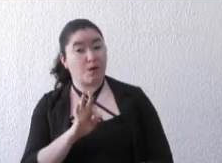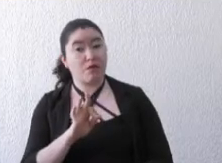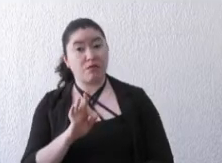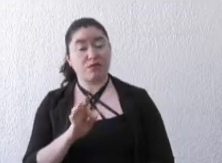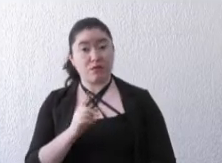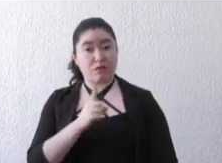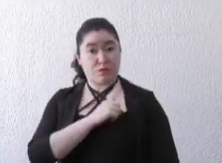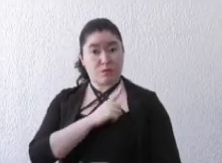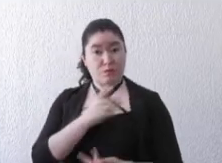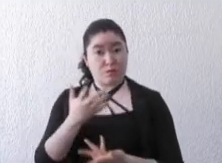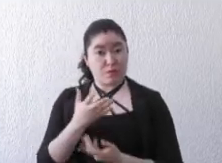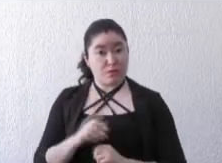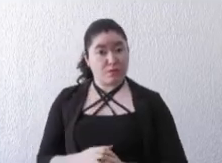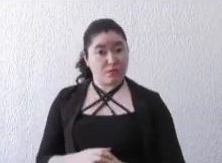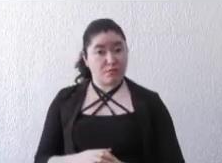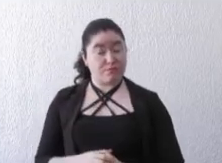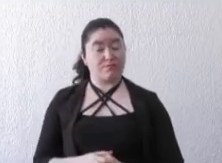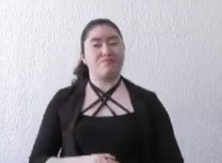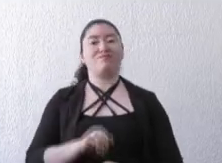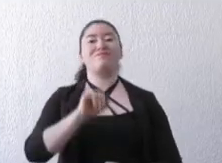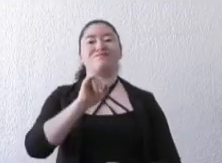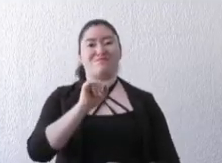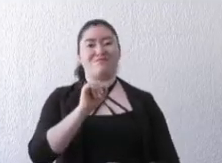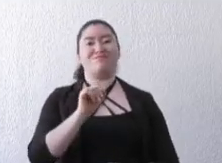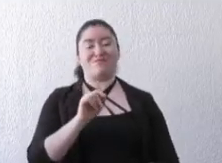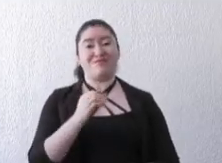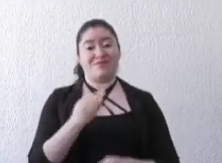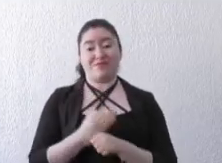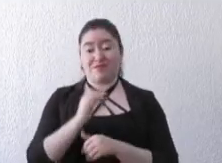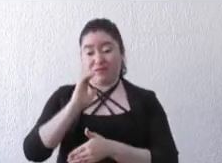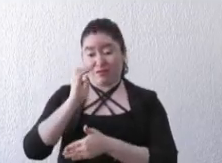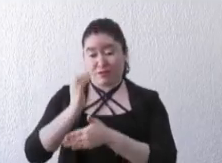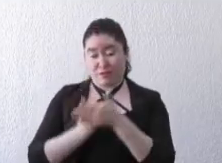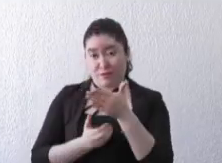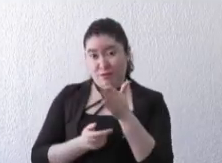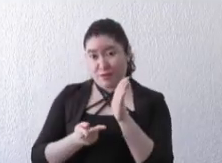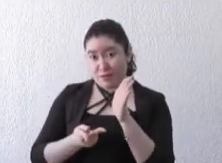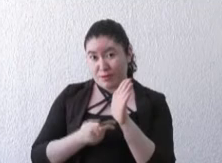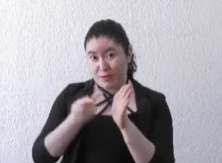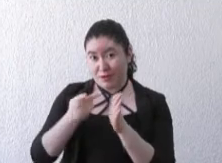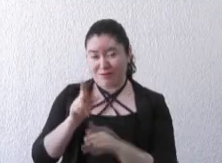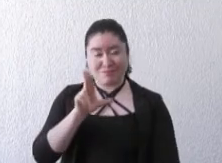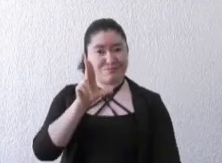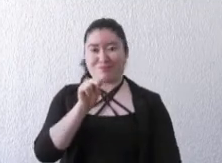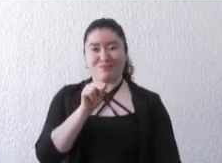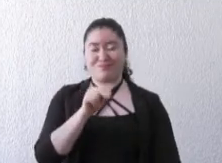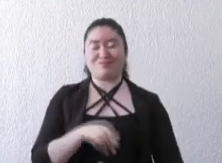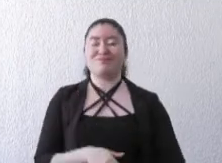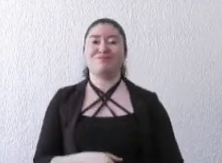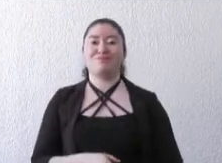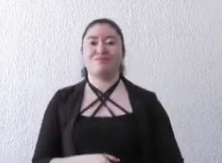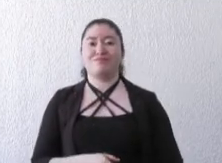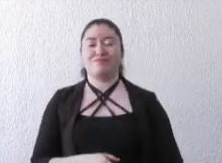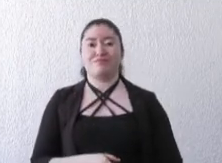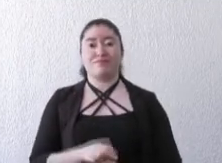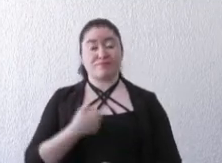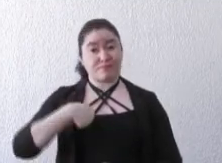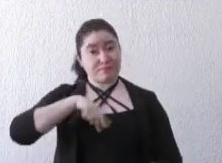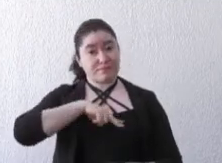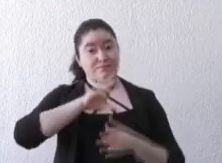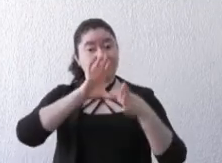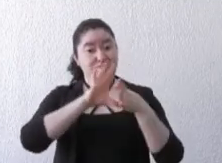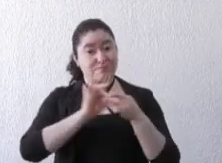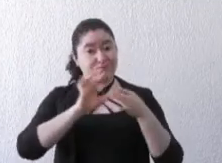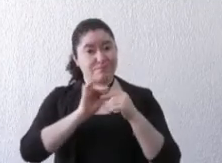boletas? Sí, ya no se va a contratar. Este es un... lo hemos estado mencionando, el martes vamos a hacer